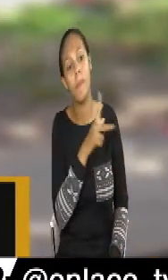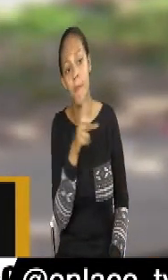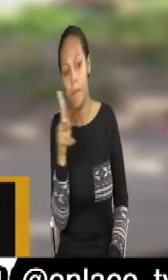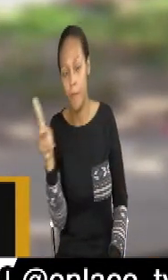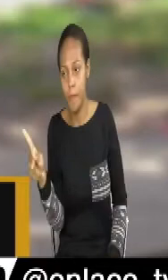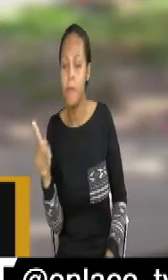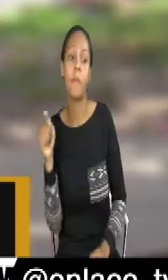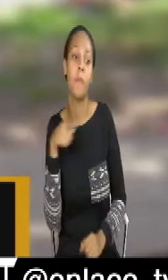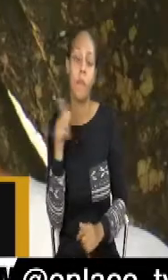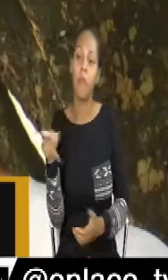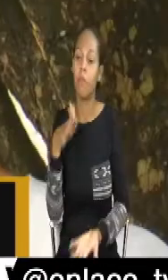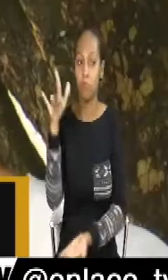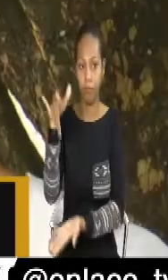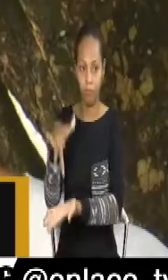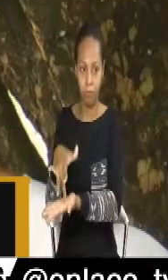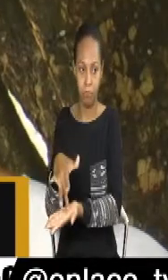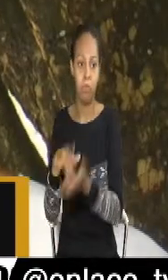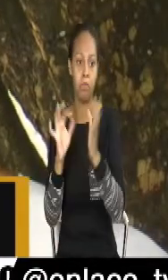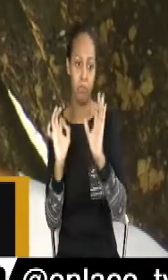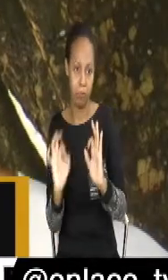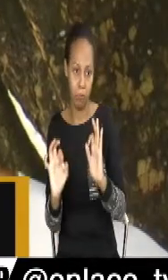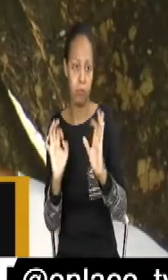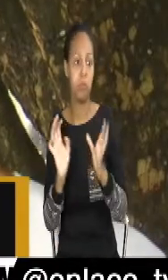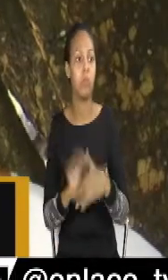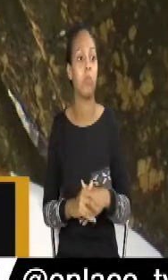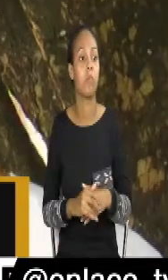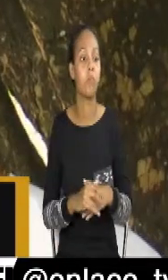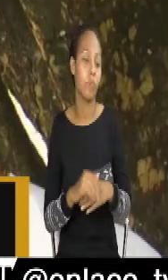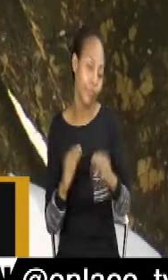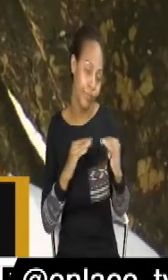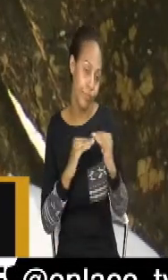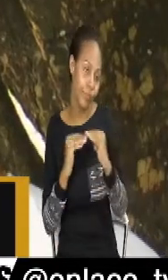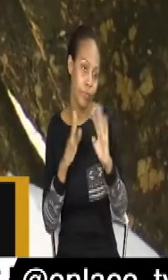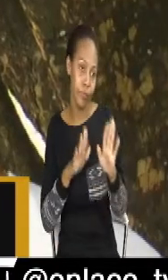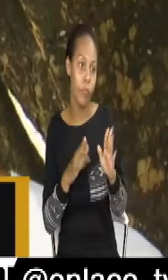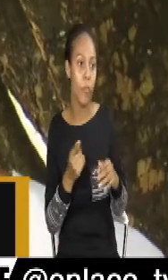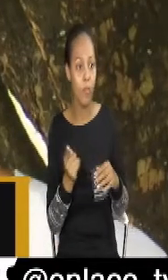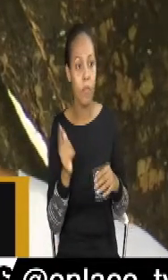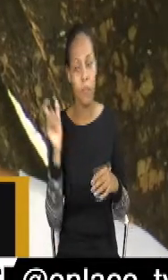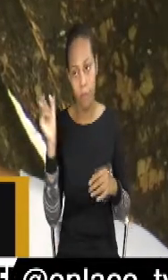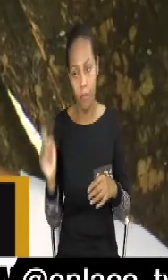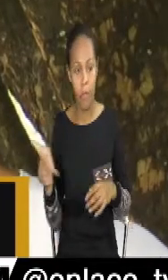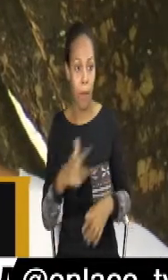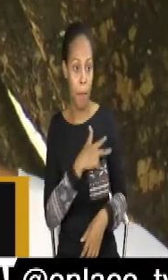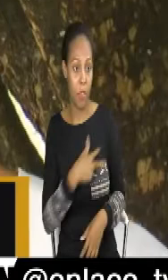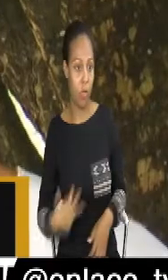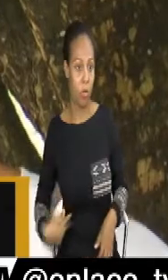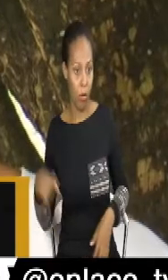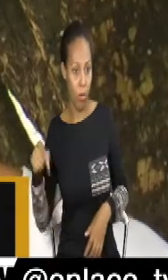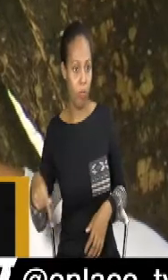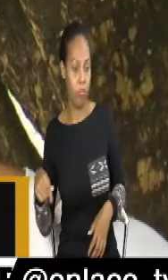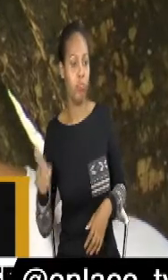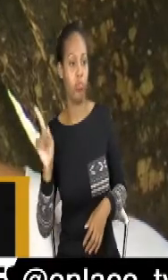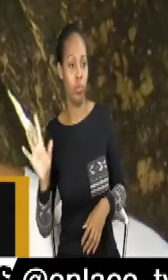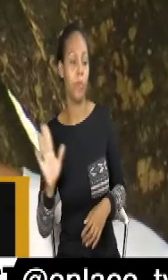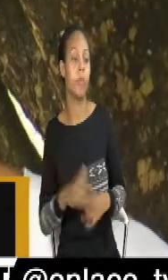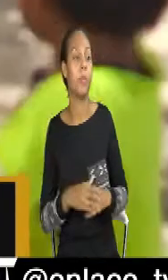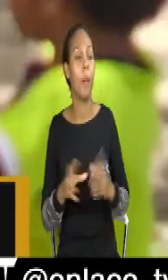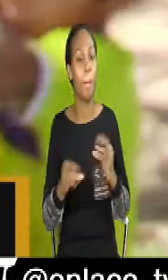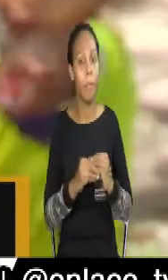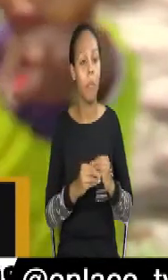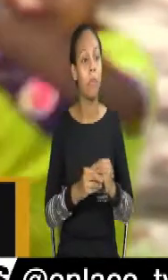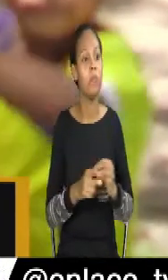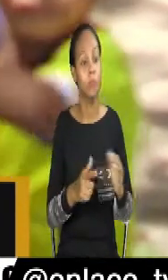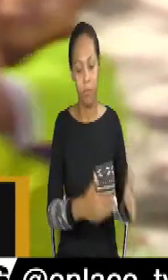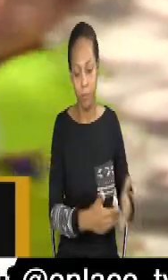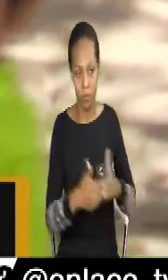llegar a su territorio como tal, y allí pues en Godas y Cesar lo va a recibir el personal municipal, la Defensoría del Pueblo y la Policía de Derechos Humanos.